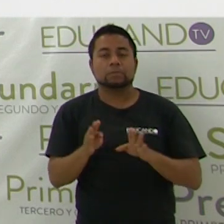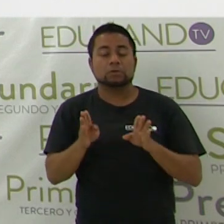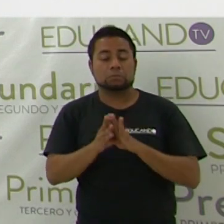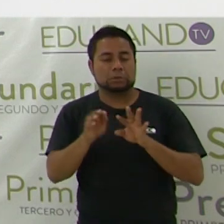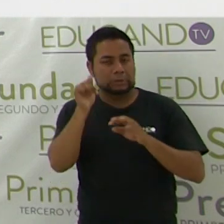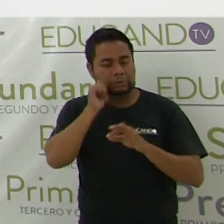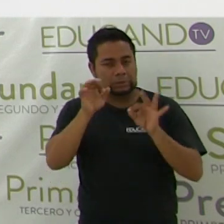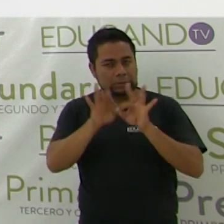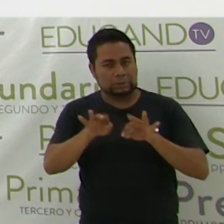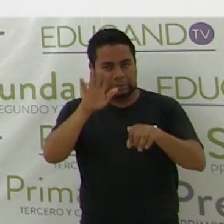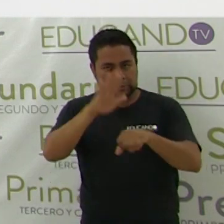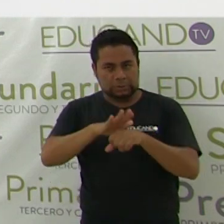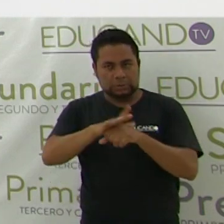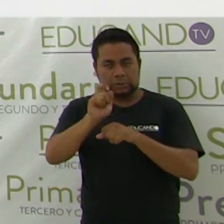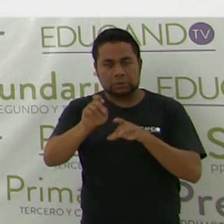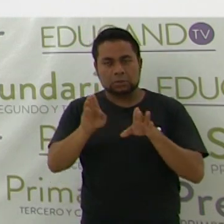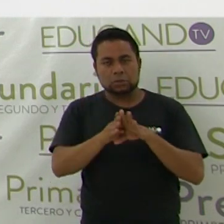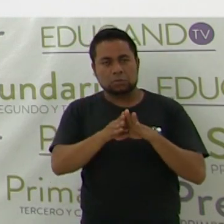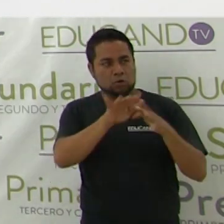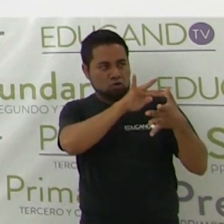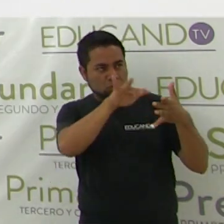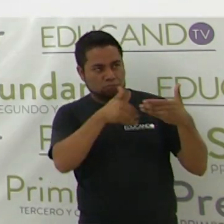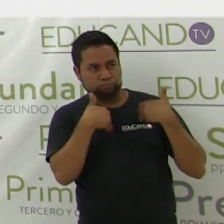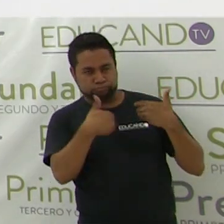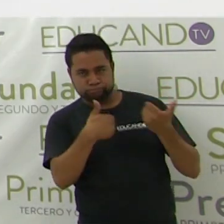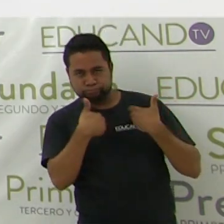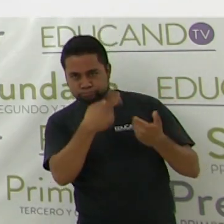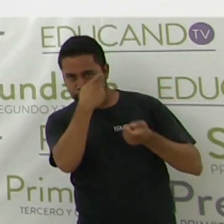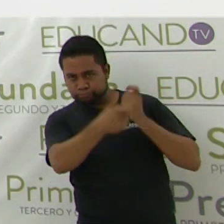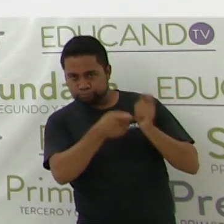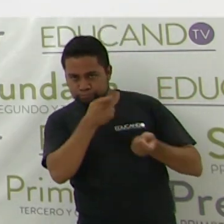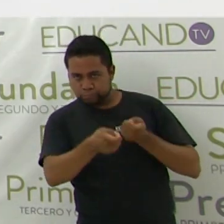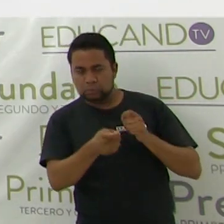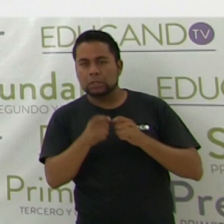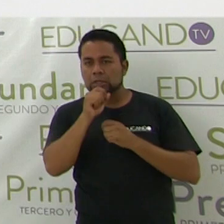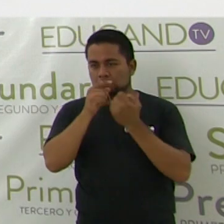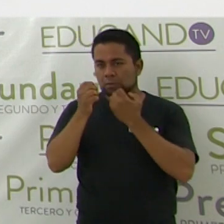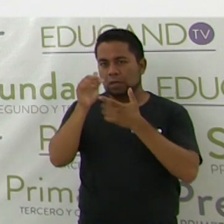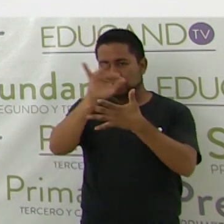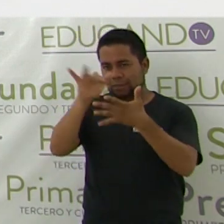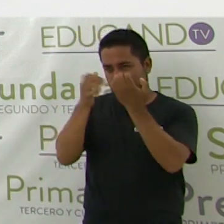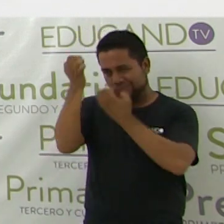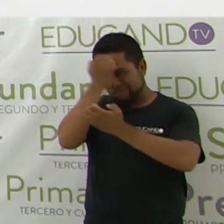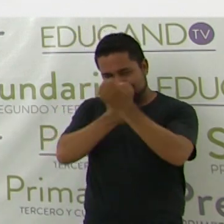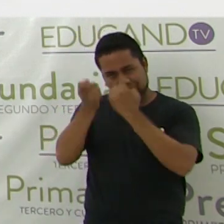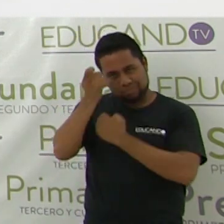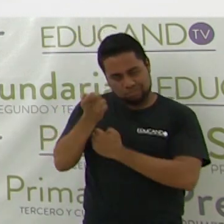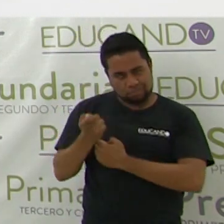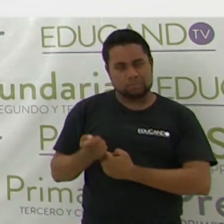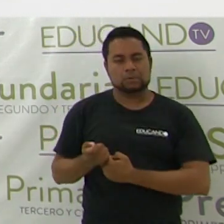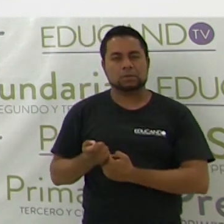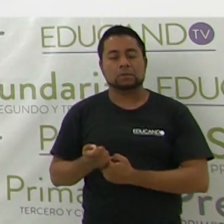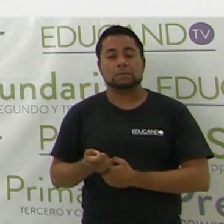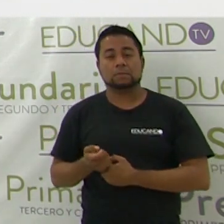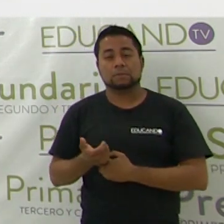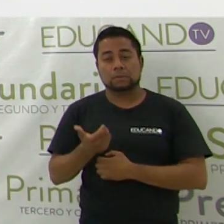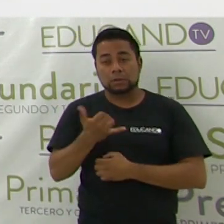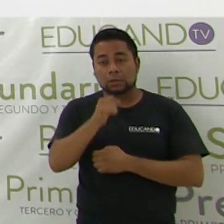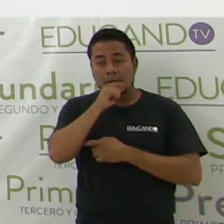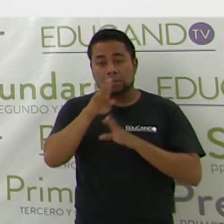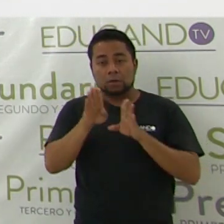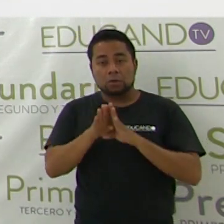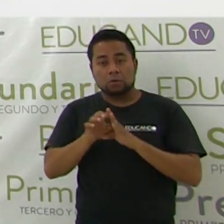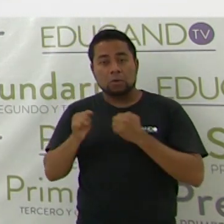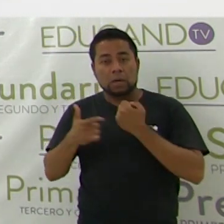énfasis entonces en la interpretación, en el análisis de textos escritos, y les di